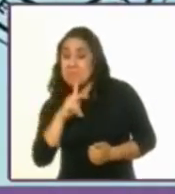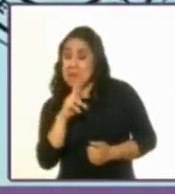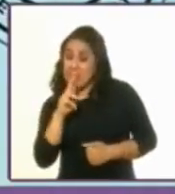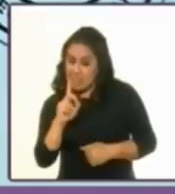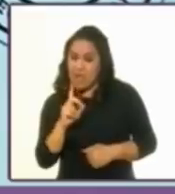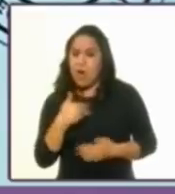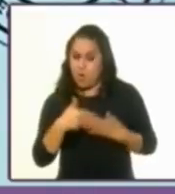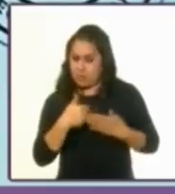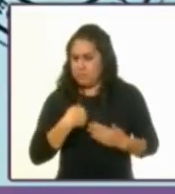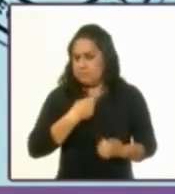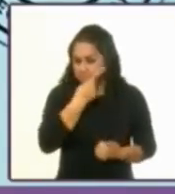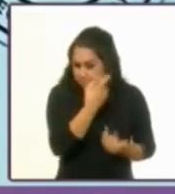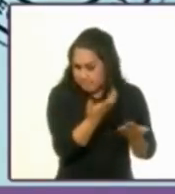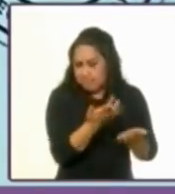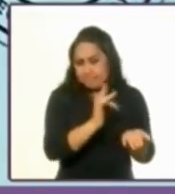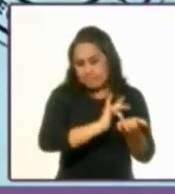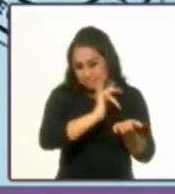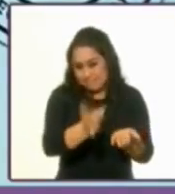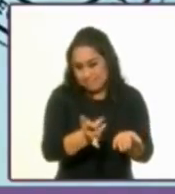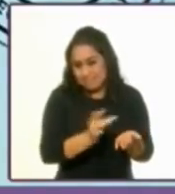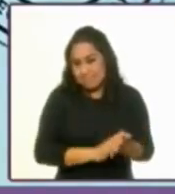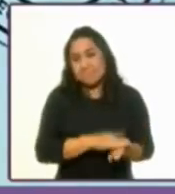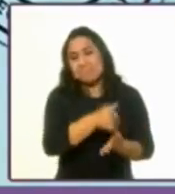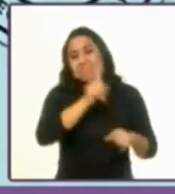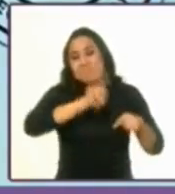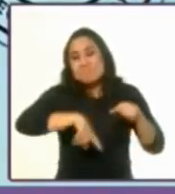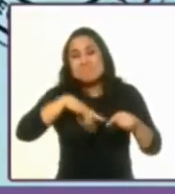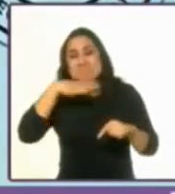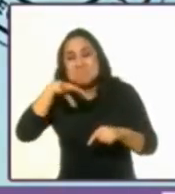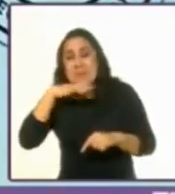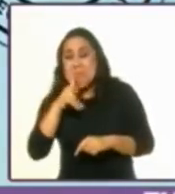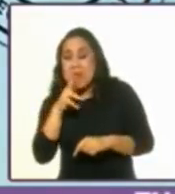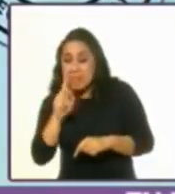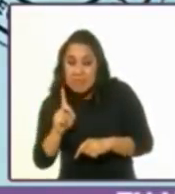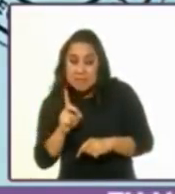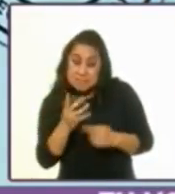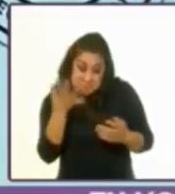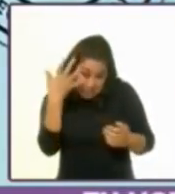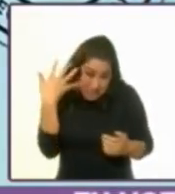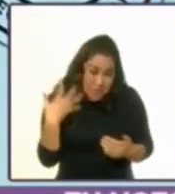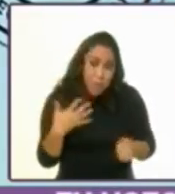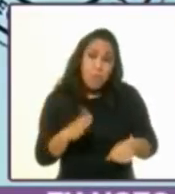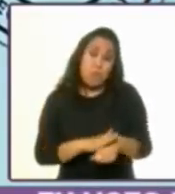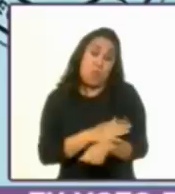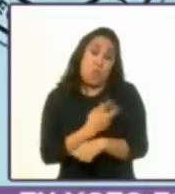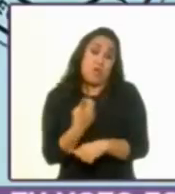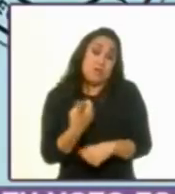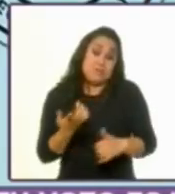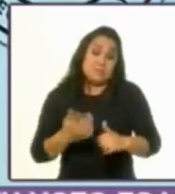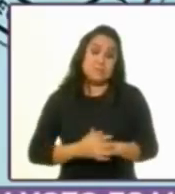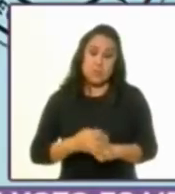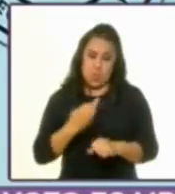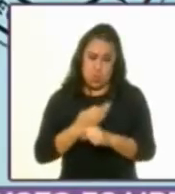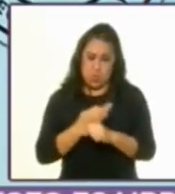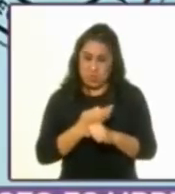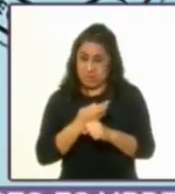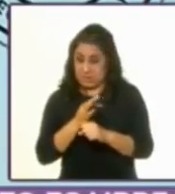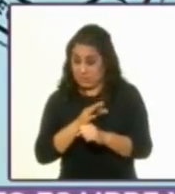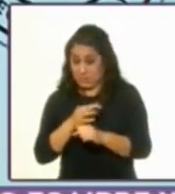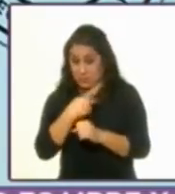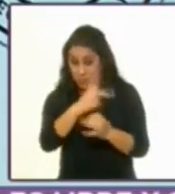decirle que le agradezco que haya limpiado de corrupción al pr de claudia porque hoy todos los que están en tu campaña